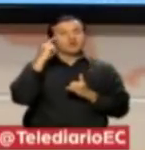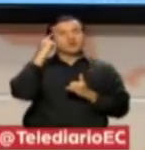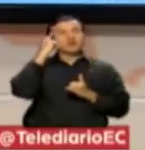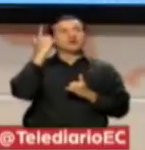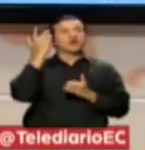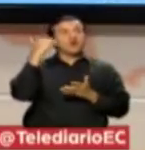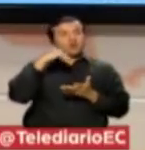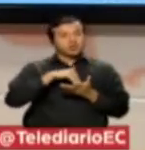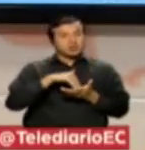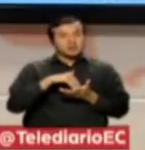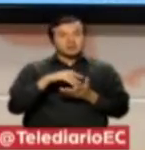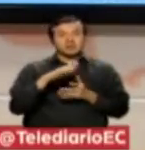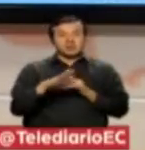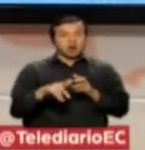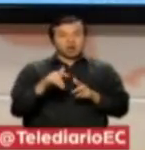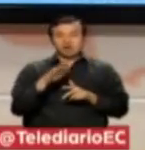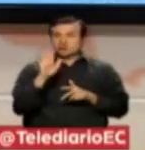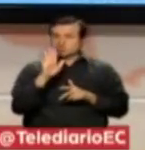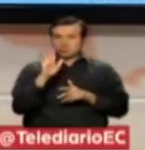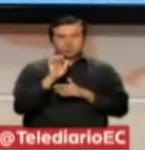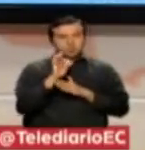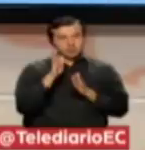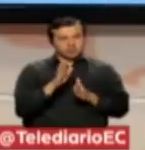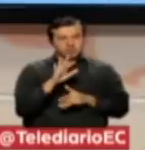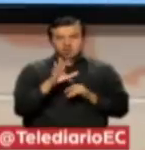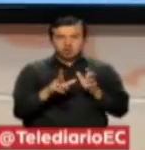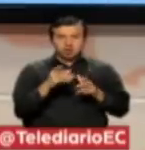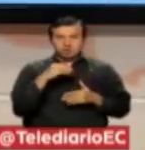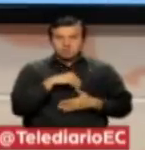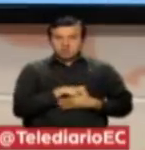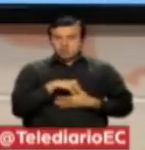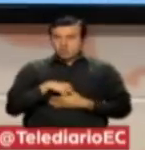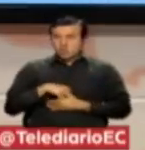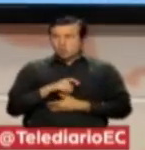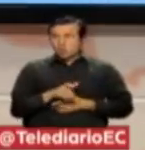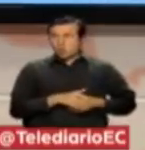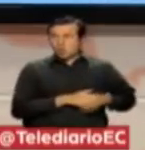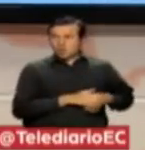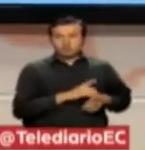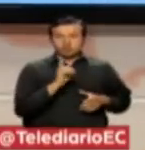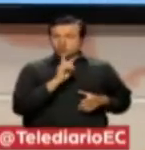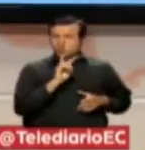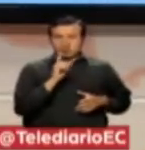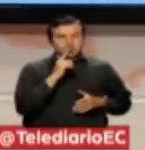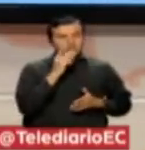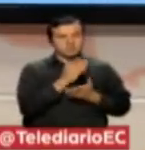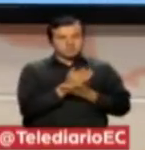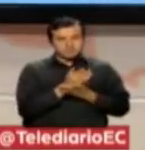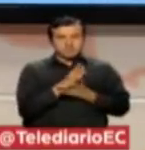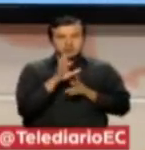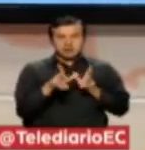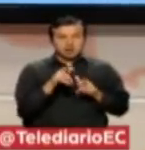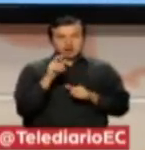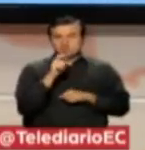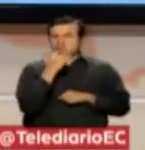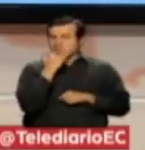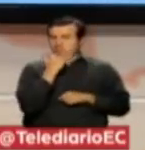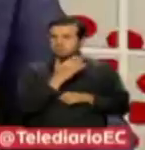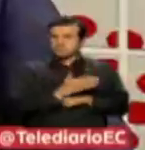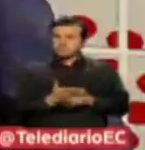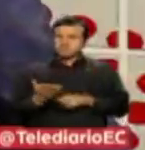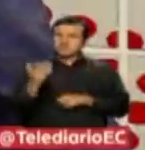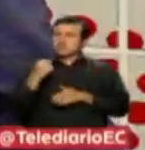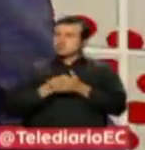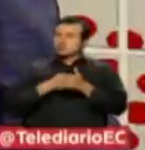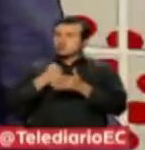lo vuelva a vivir, que la plata de los ecuatorianos no termine en los bolsillos de quienes no la merecen, de quienes se la robaron. Y la